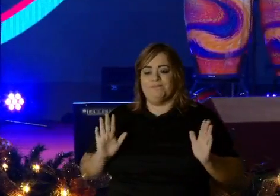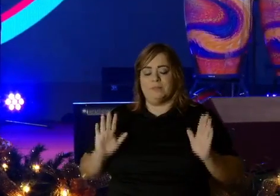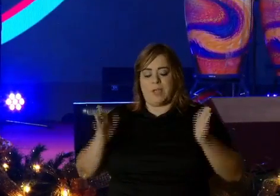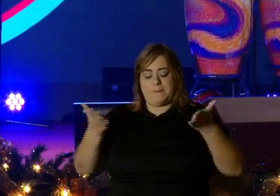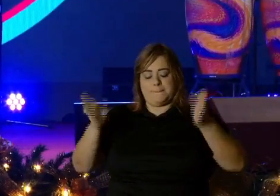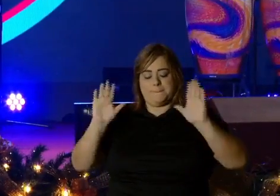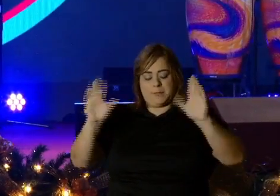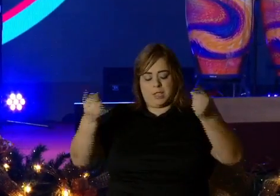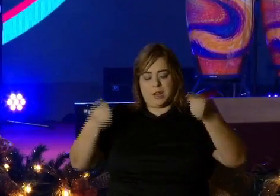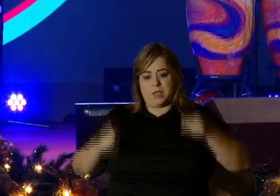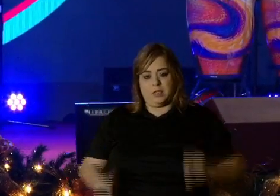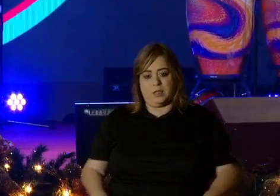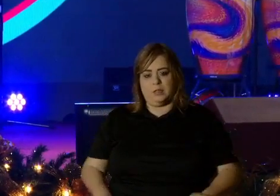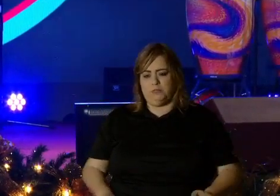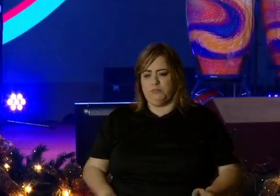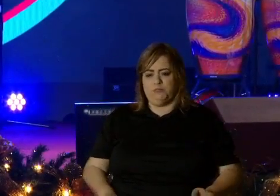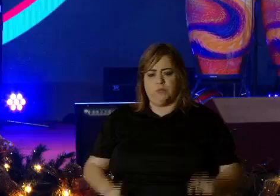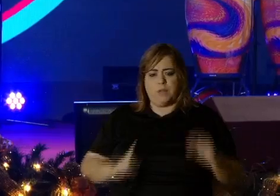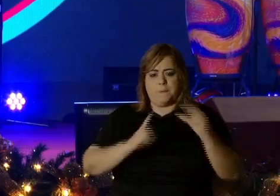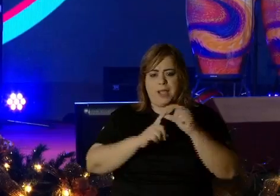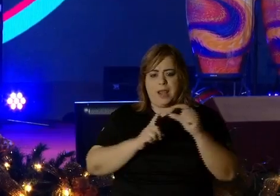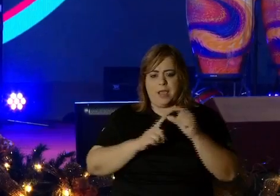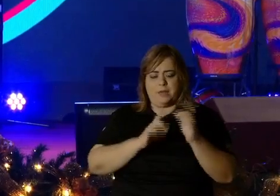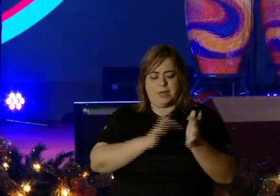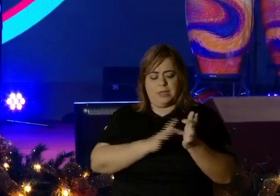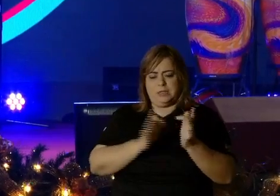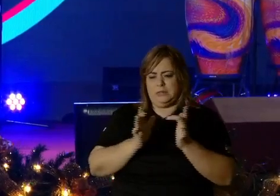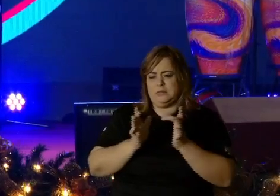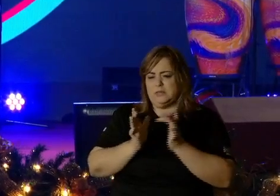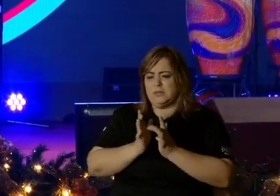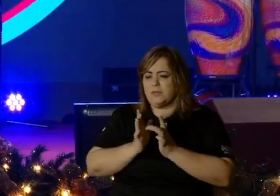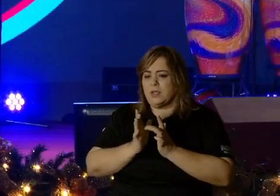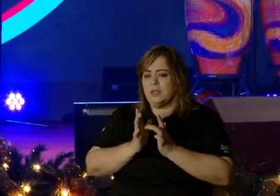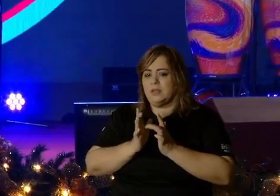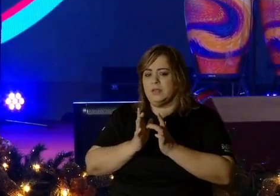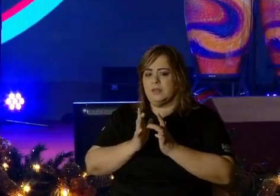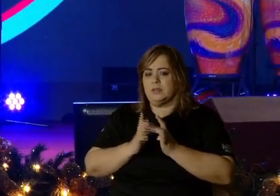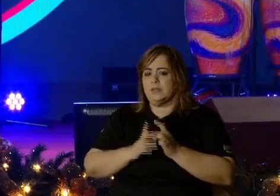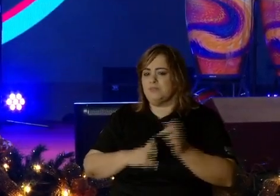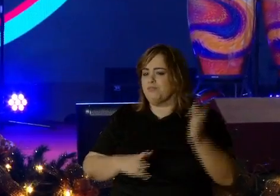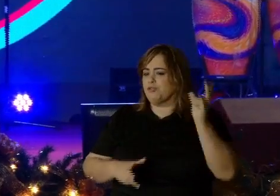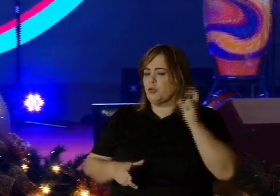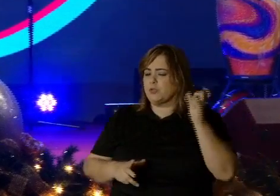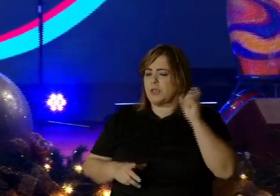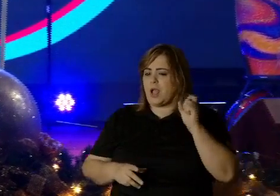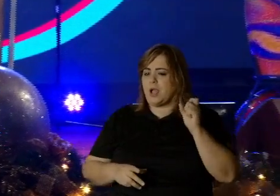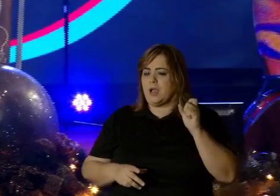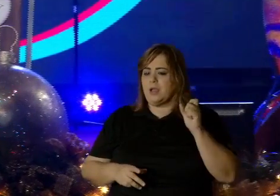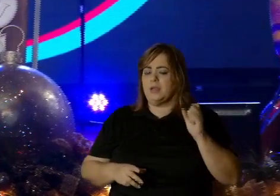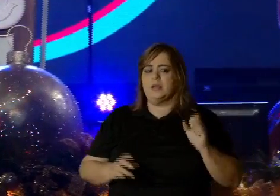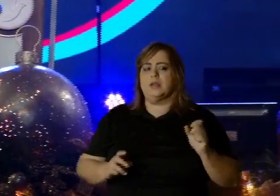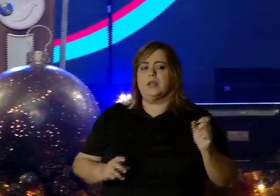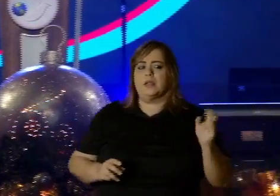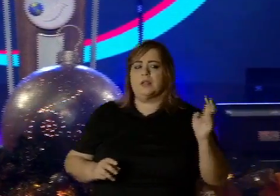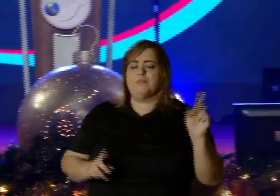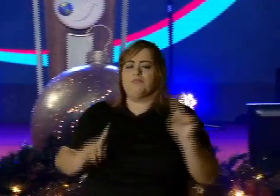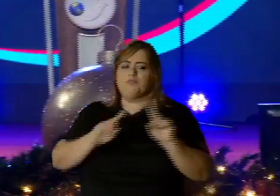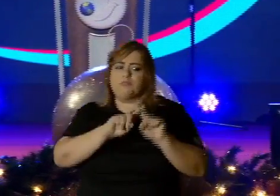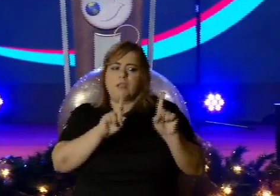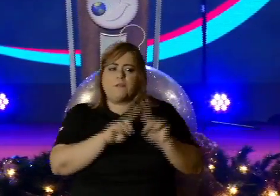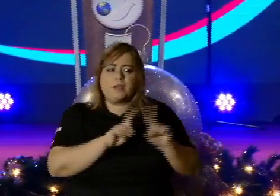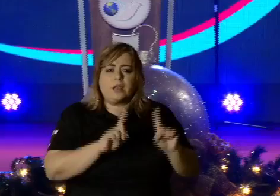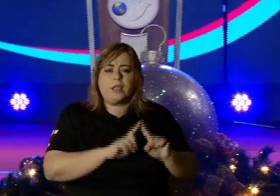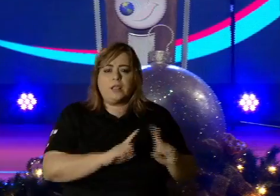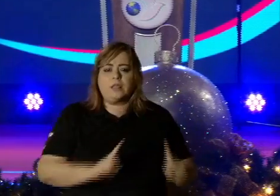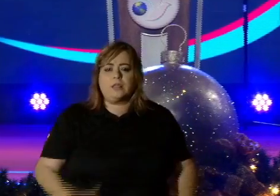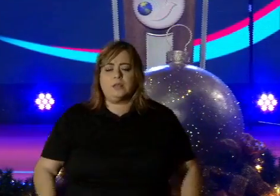no resistían la palabra de Jesús, que era una palabra que era diferente, difería con los pensamientos de los saduceos, difería de los pensamientos.